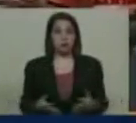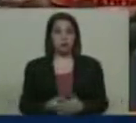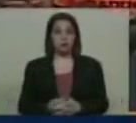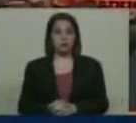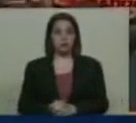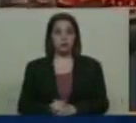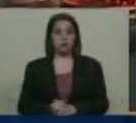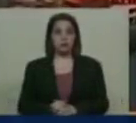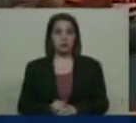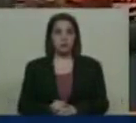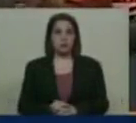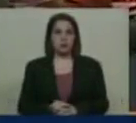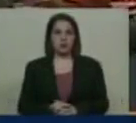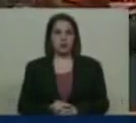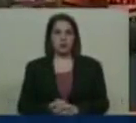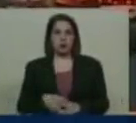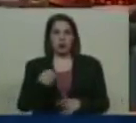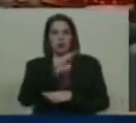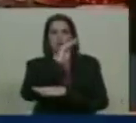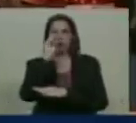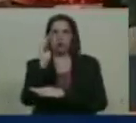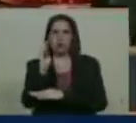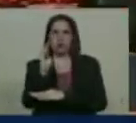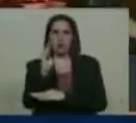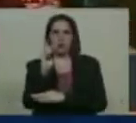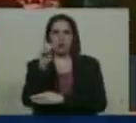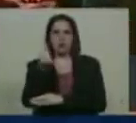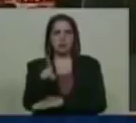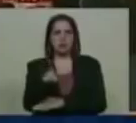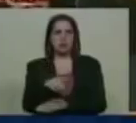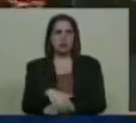y de prevención,